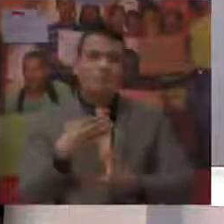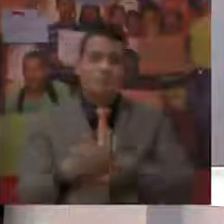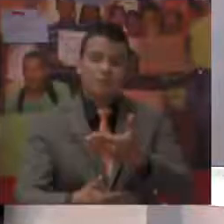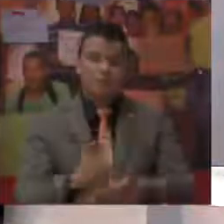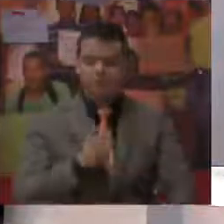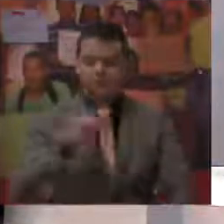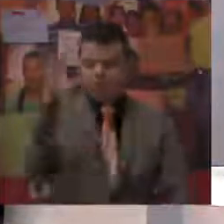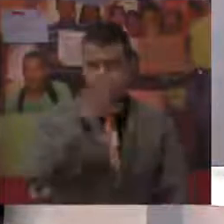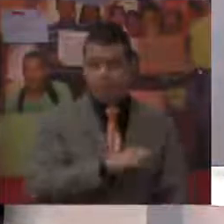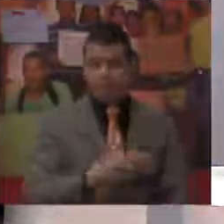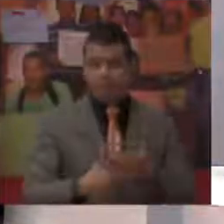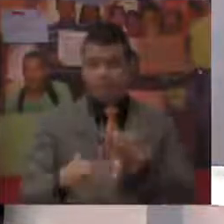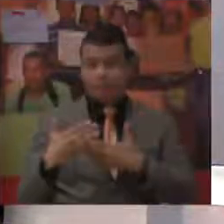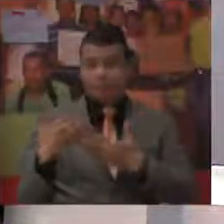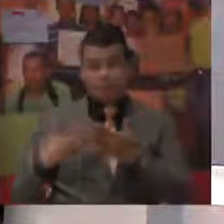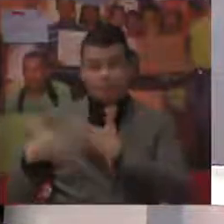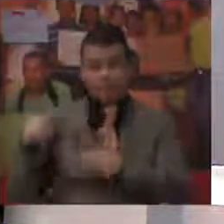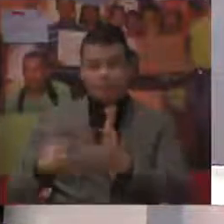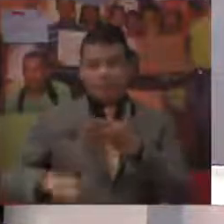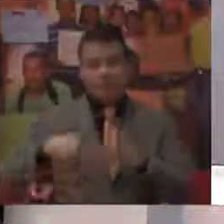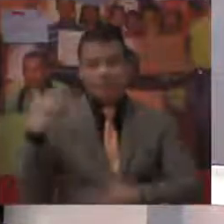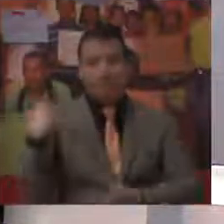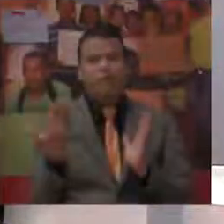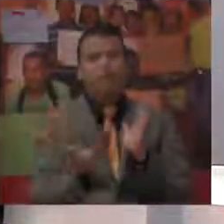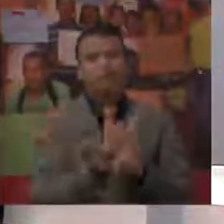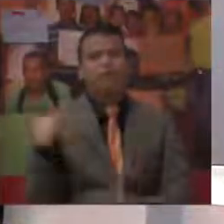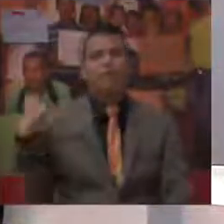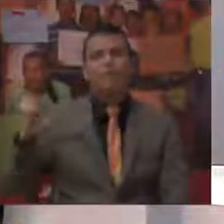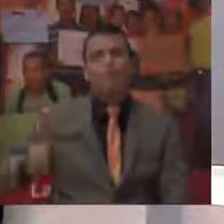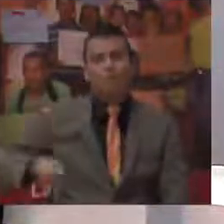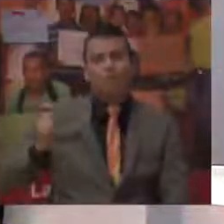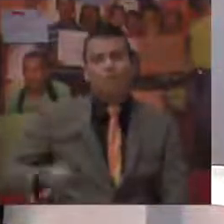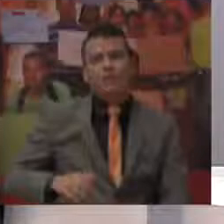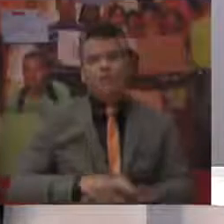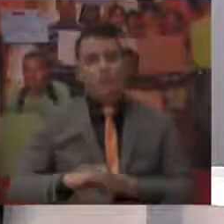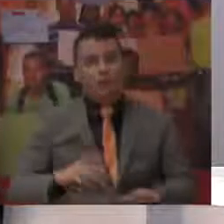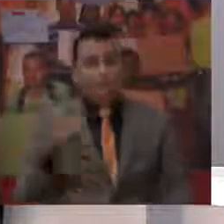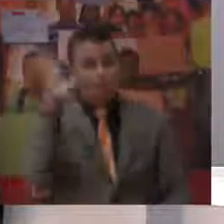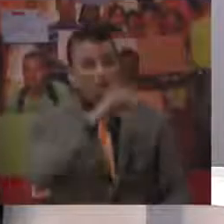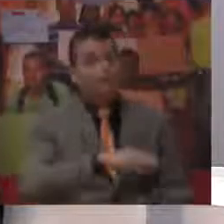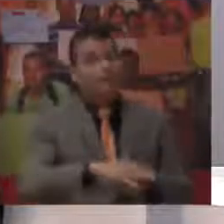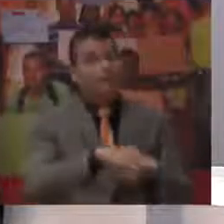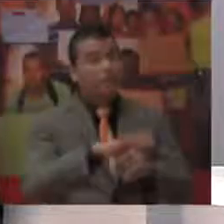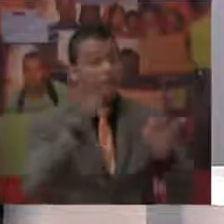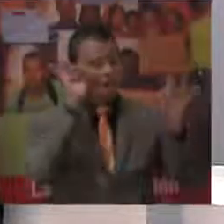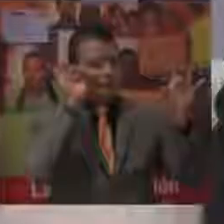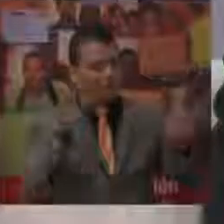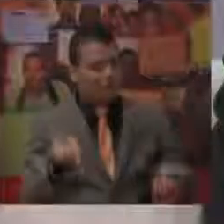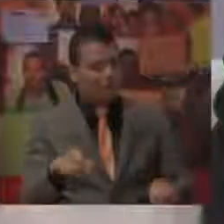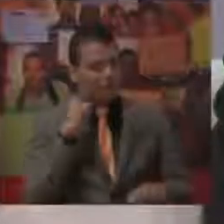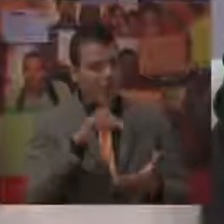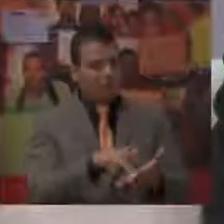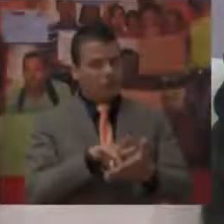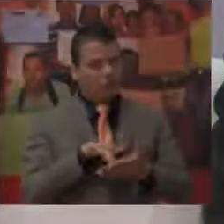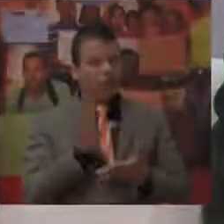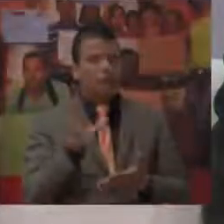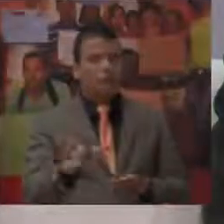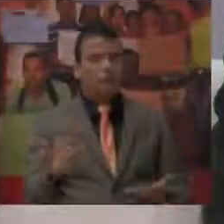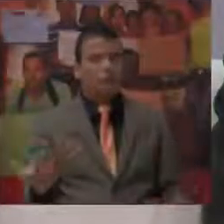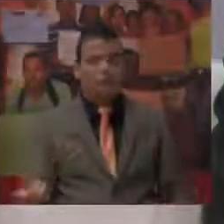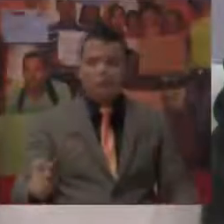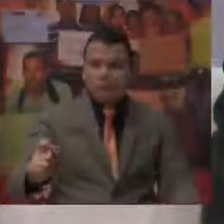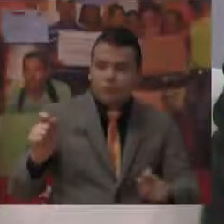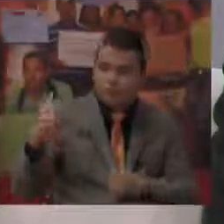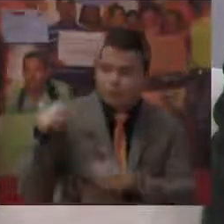cuenta desde que empecé a estudiar Derecho, la situación tan grave que tenemos, porque como dice el doctor, es una